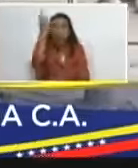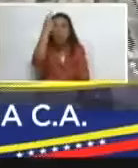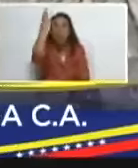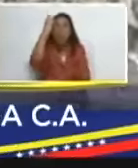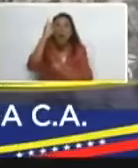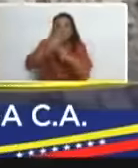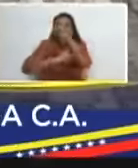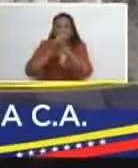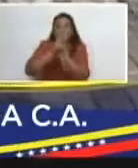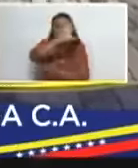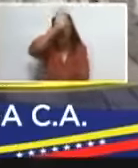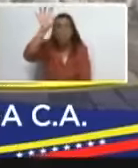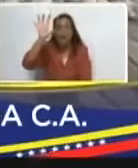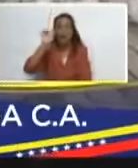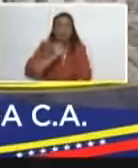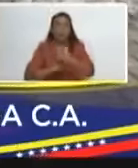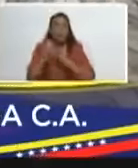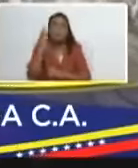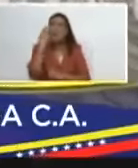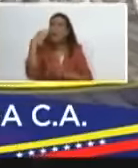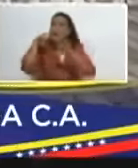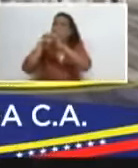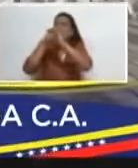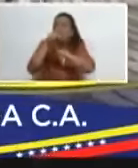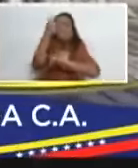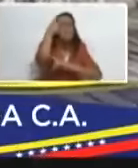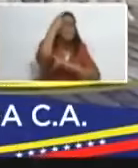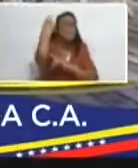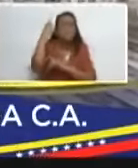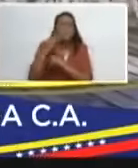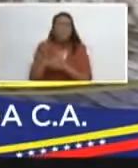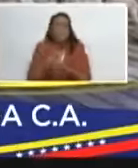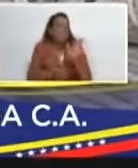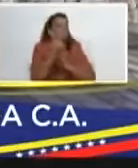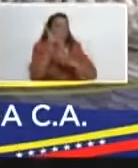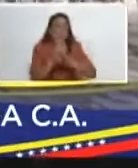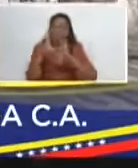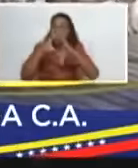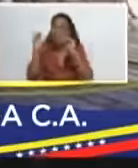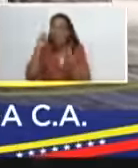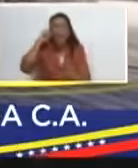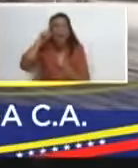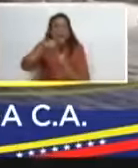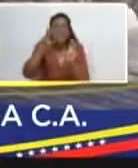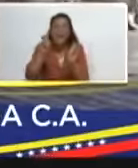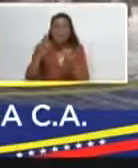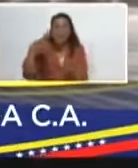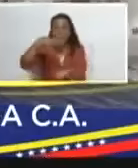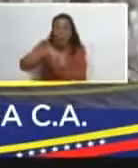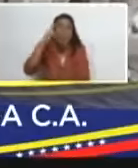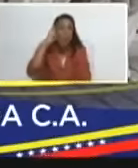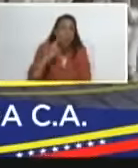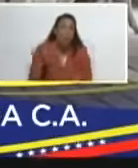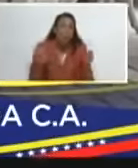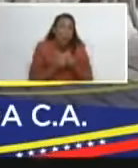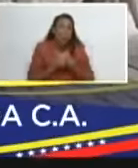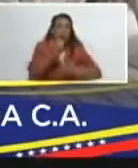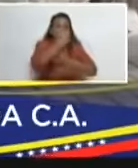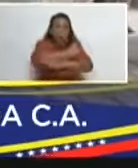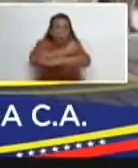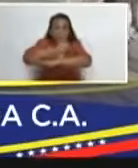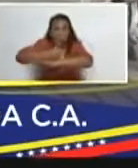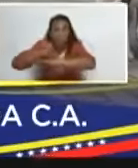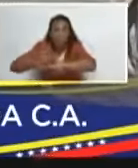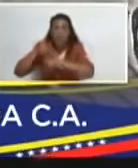las alternativas para el antibloqueo, seguir adelante y desarrollando todo lo que tenemos aquí en el Estado de Bolívar en conjunto con las autoridades,